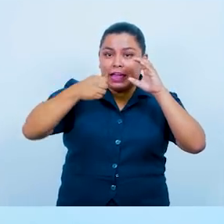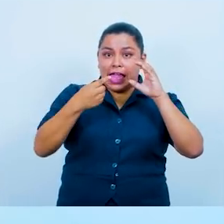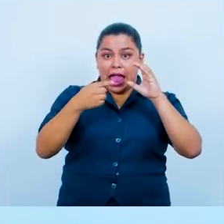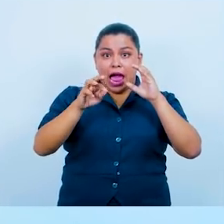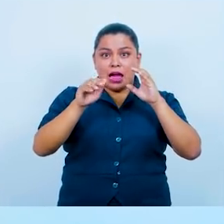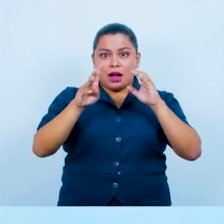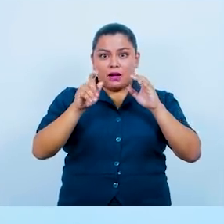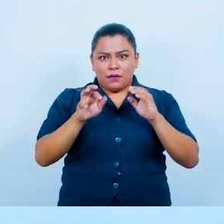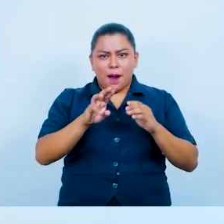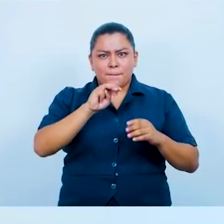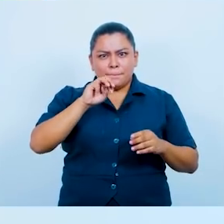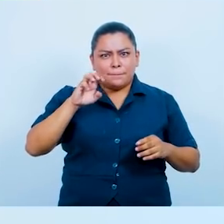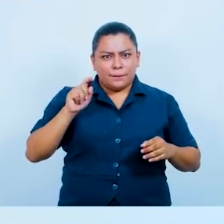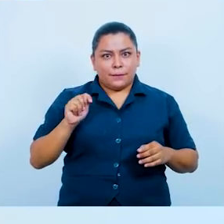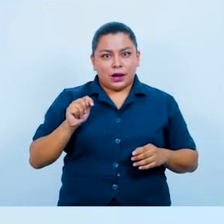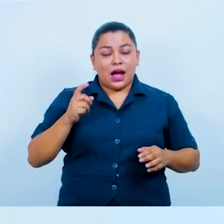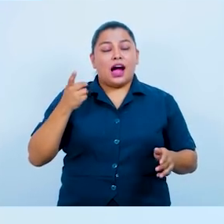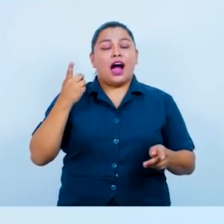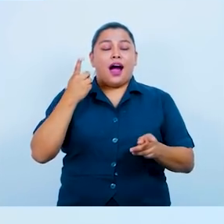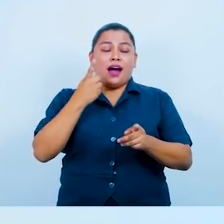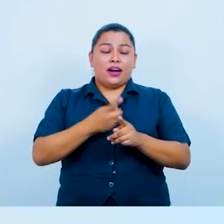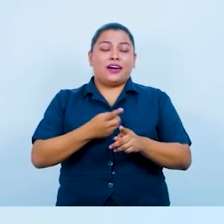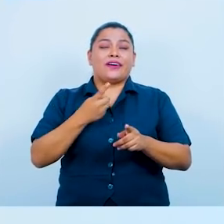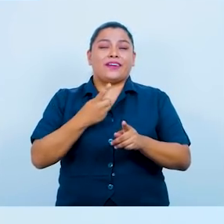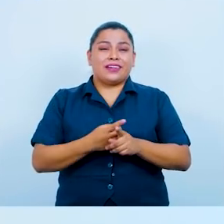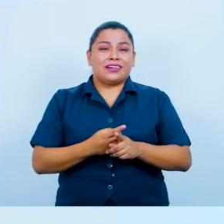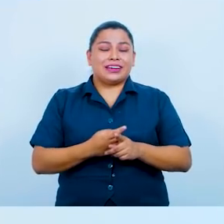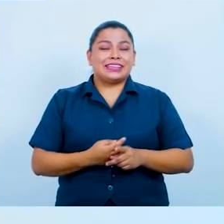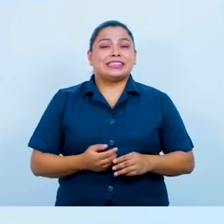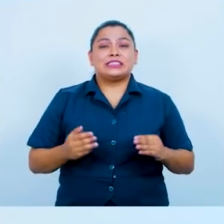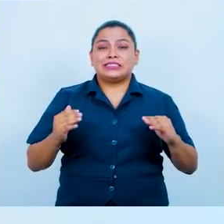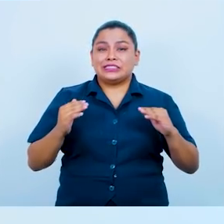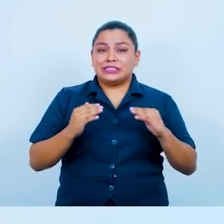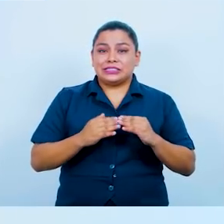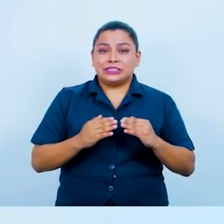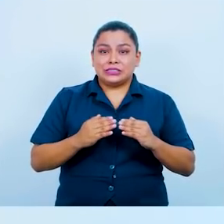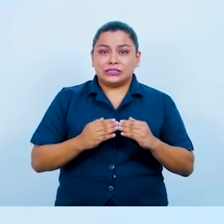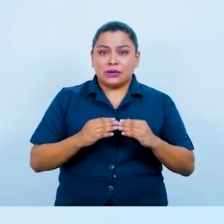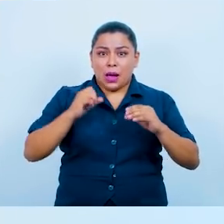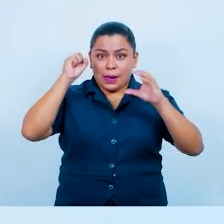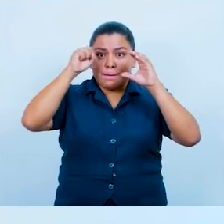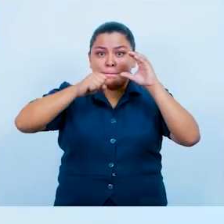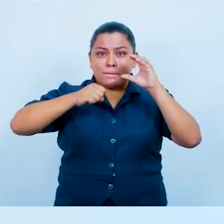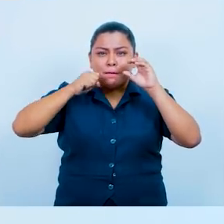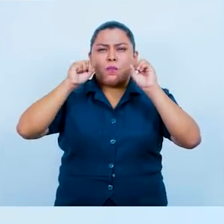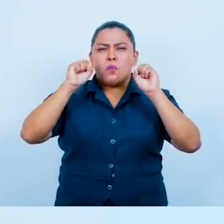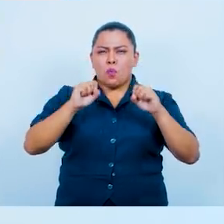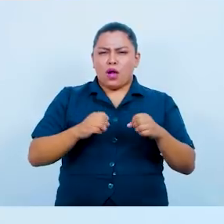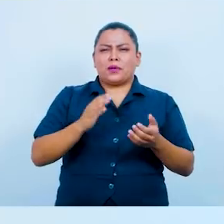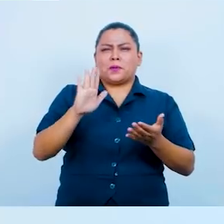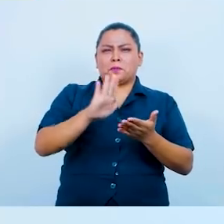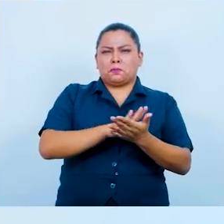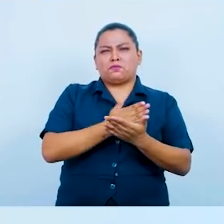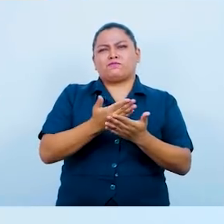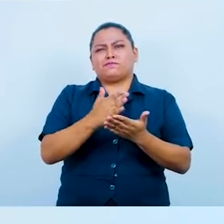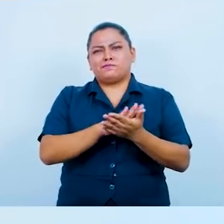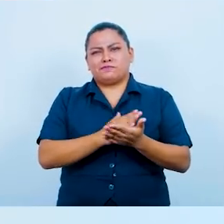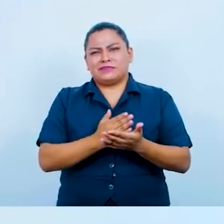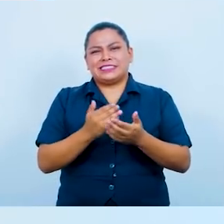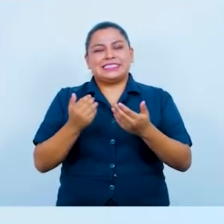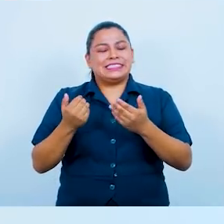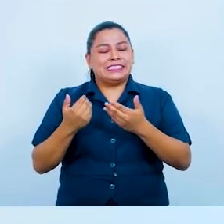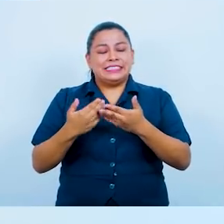Meet? Así es, Andrés. Y también estas grabaciones se pueden compartir a través